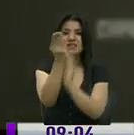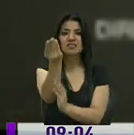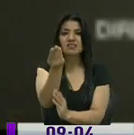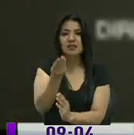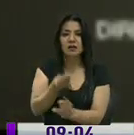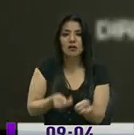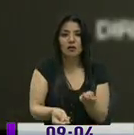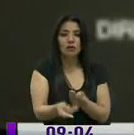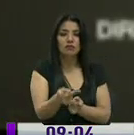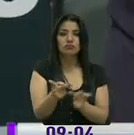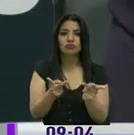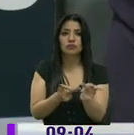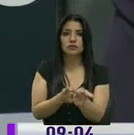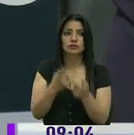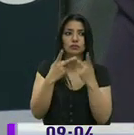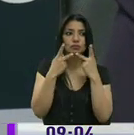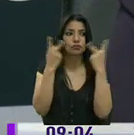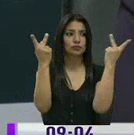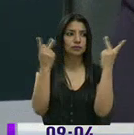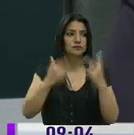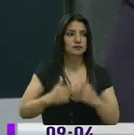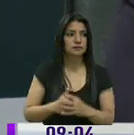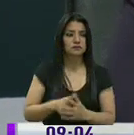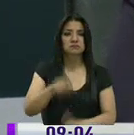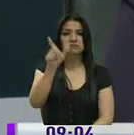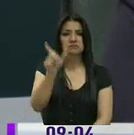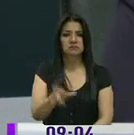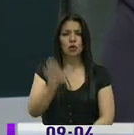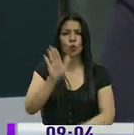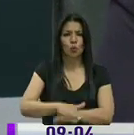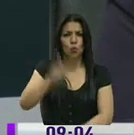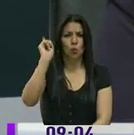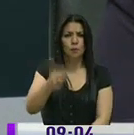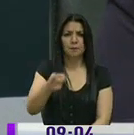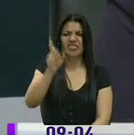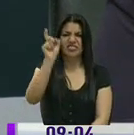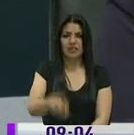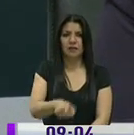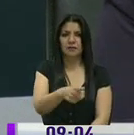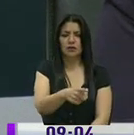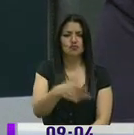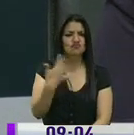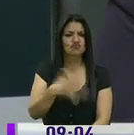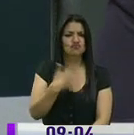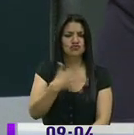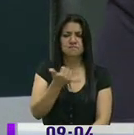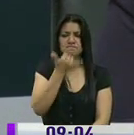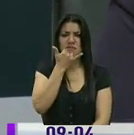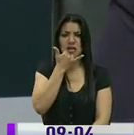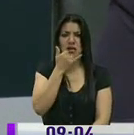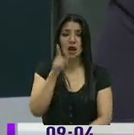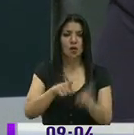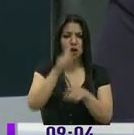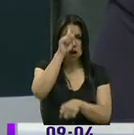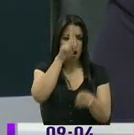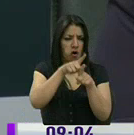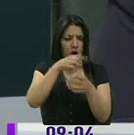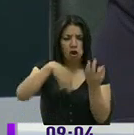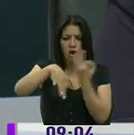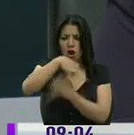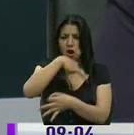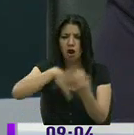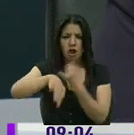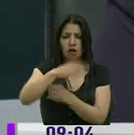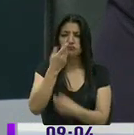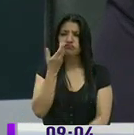cambio de puestos públicos llegar a los responsables de esta perversa confabulación cuyo único